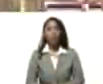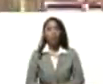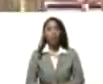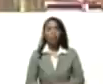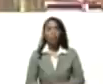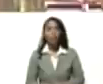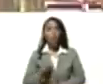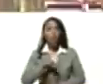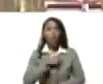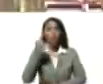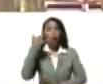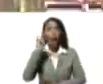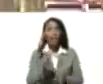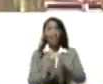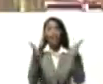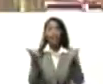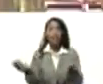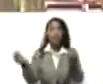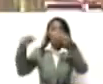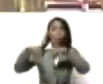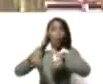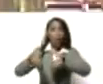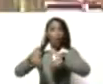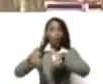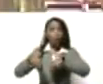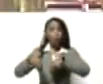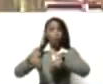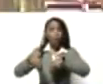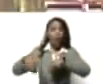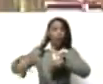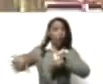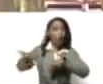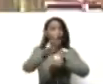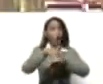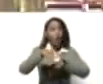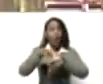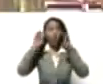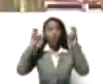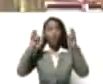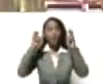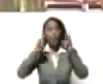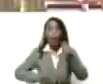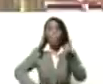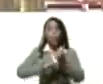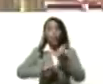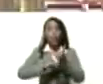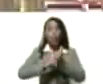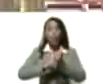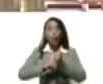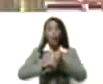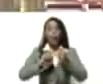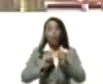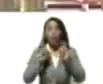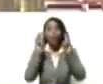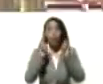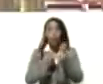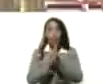nosotros tenemos grandes acuerdos en todos estos campos con las potencias emergentes del mundo